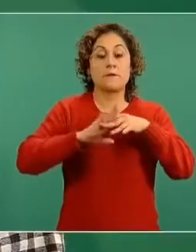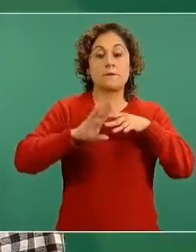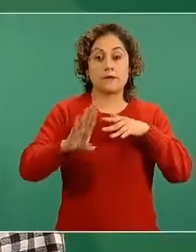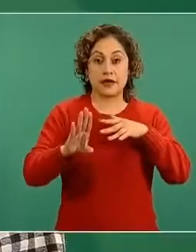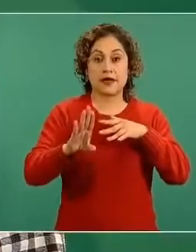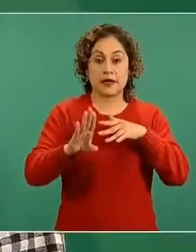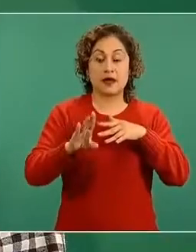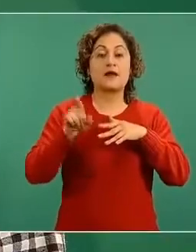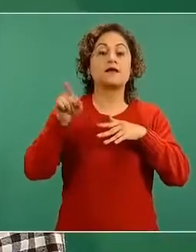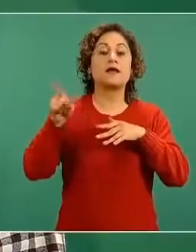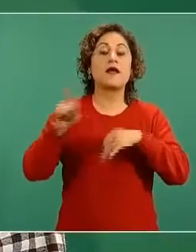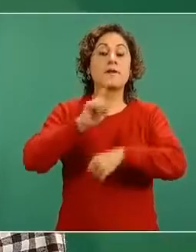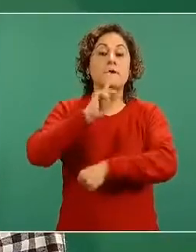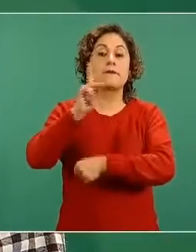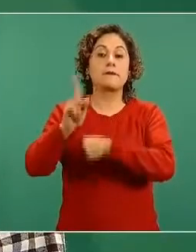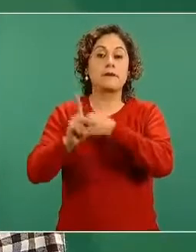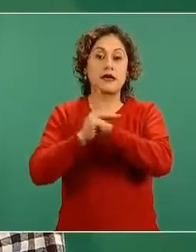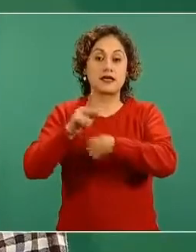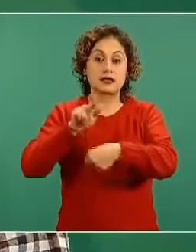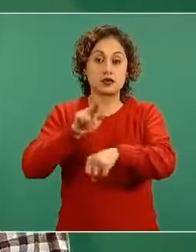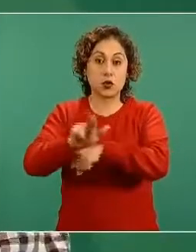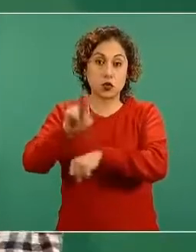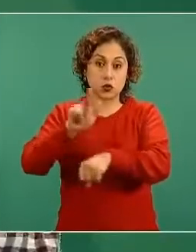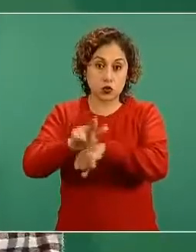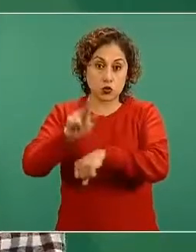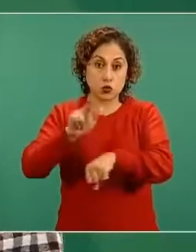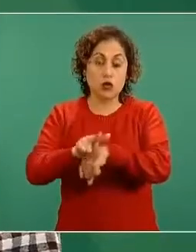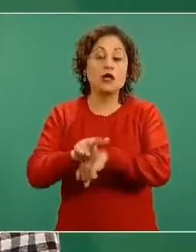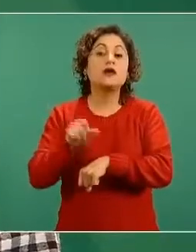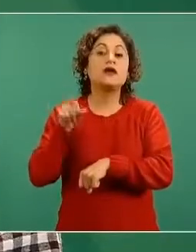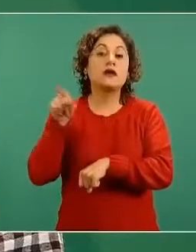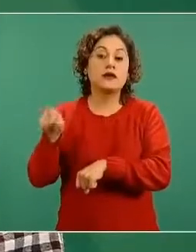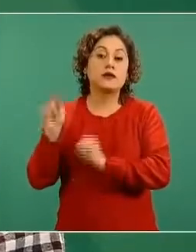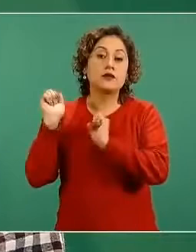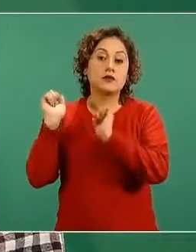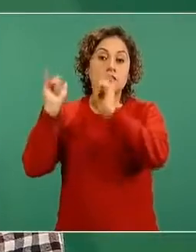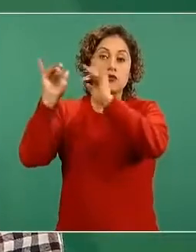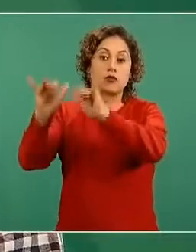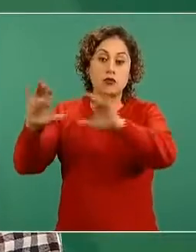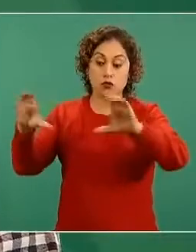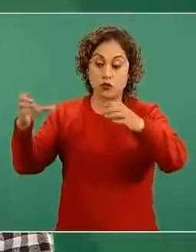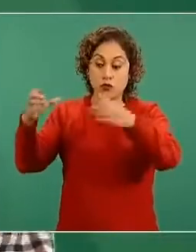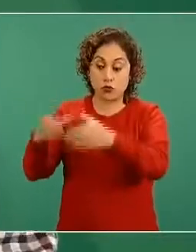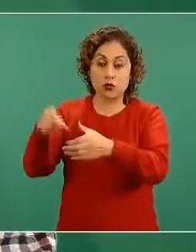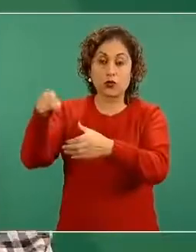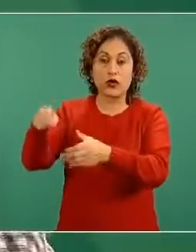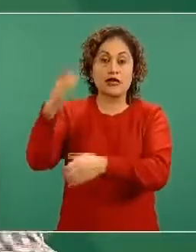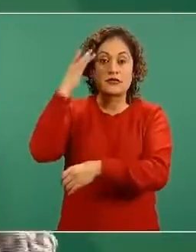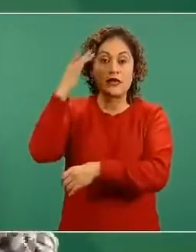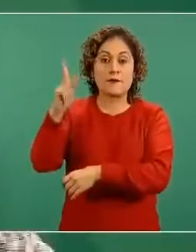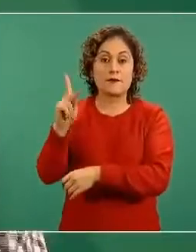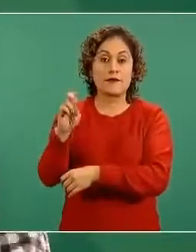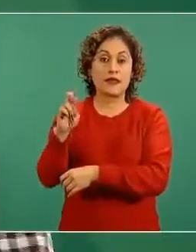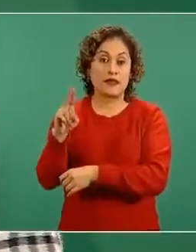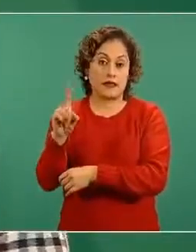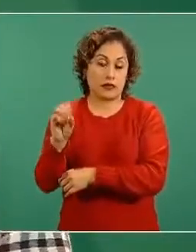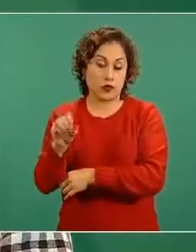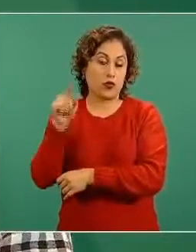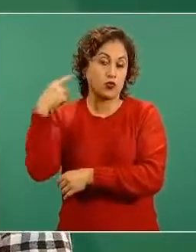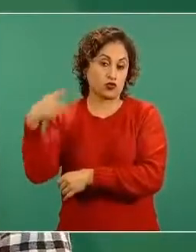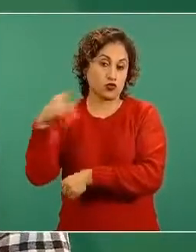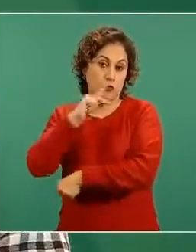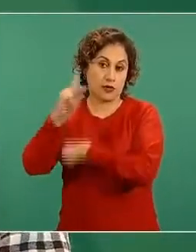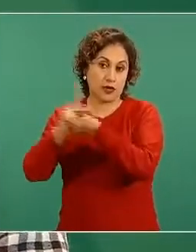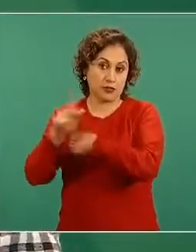nacionalidad hondureña. La caravana se conglomeró en San Pedro Sula, Honduras, y empezó a desplazarse con